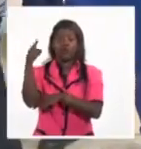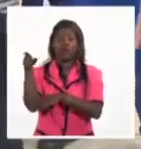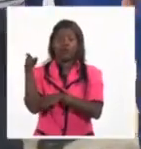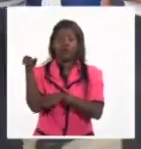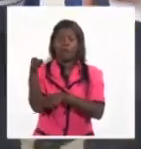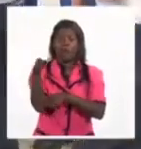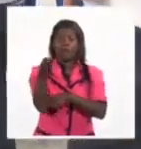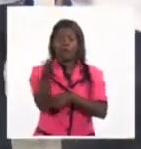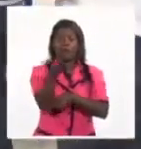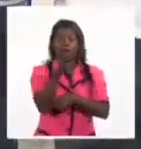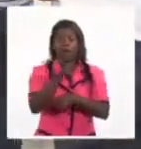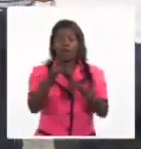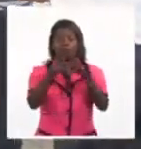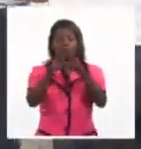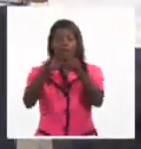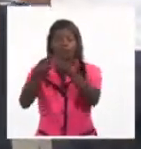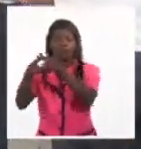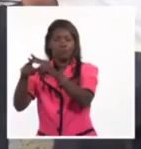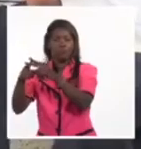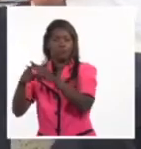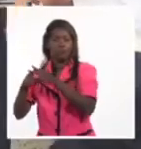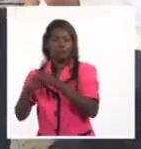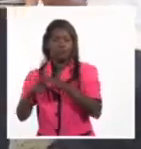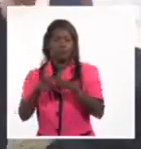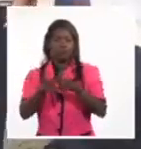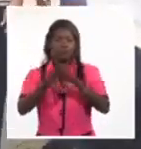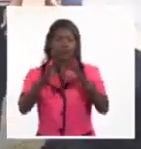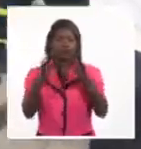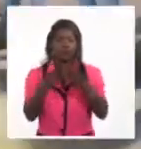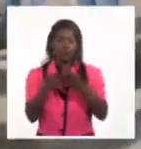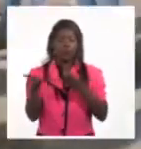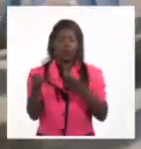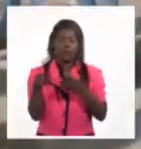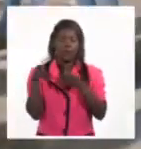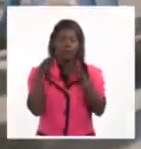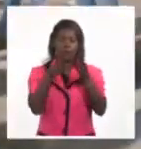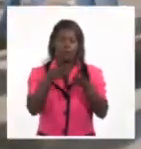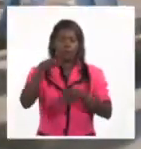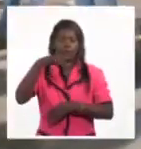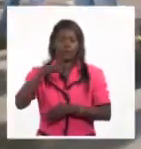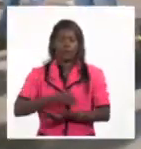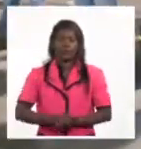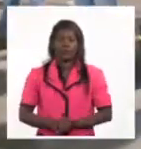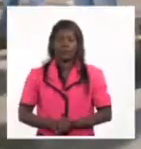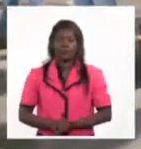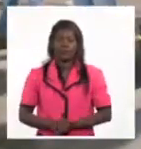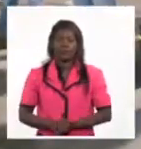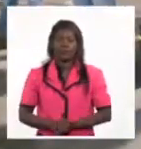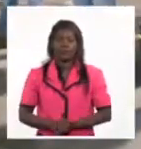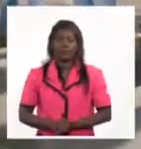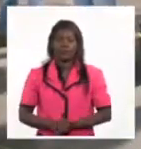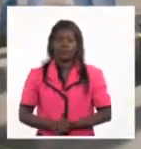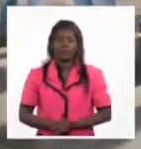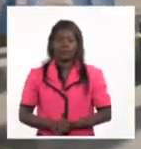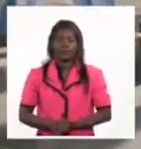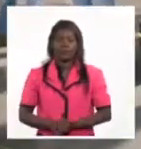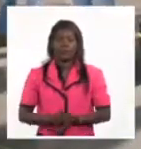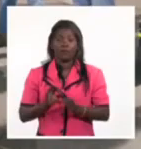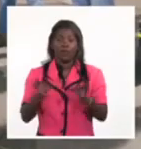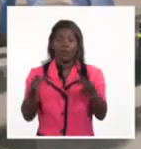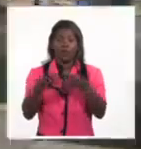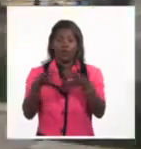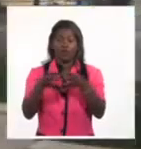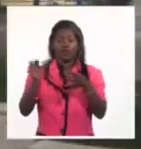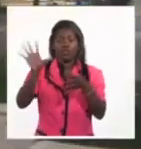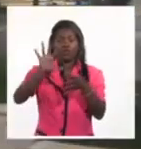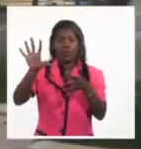una de corte y bajante del centro telefónico y una de cable AIT. El contingente Antonio Guiteras, integrado por 55